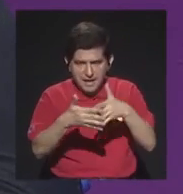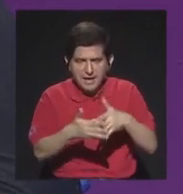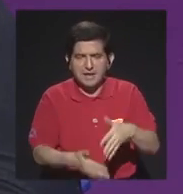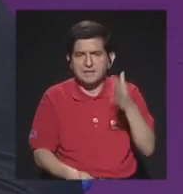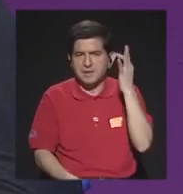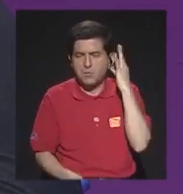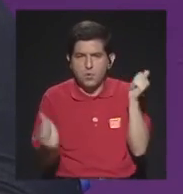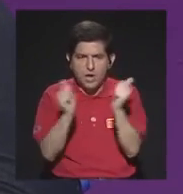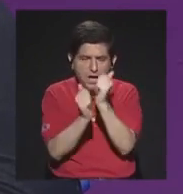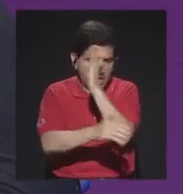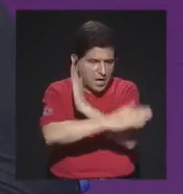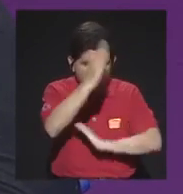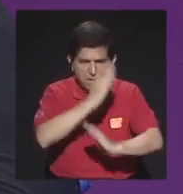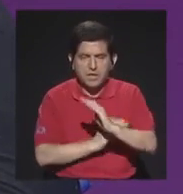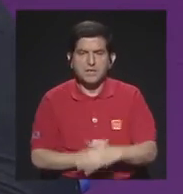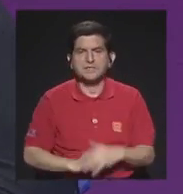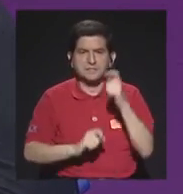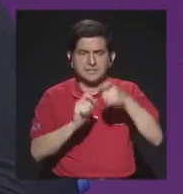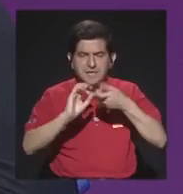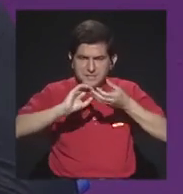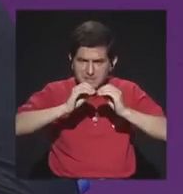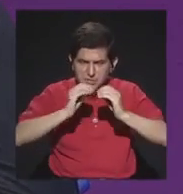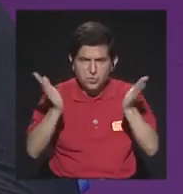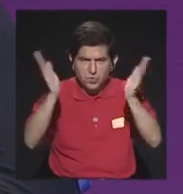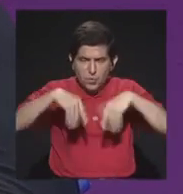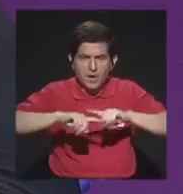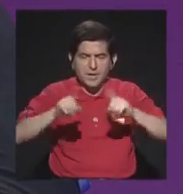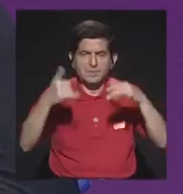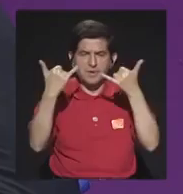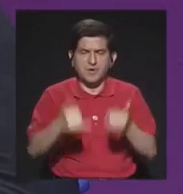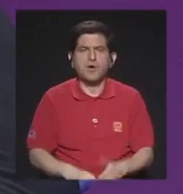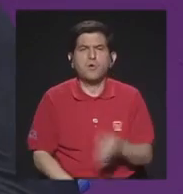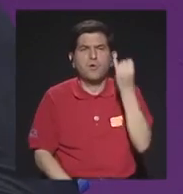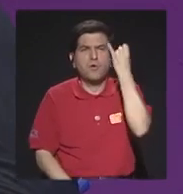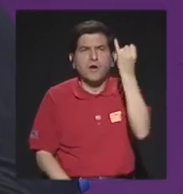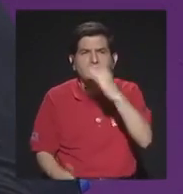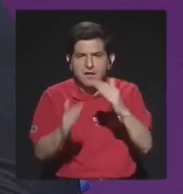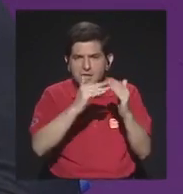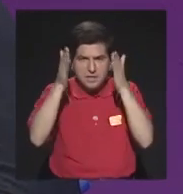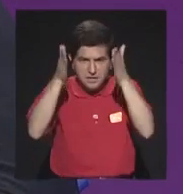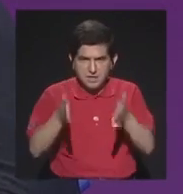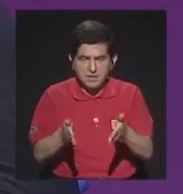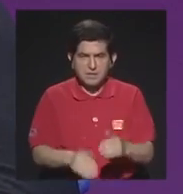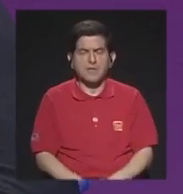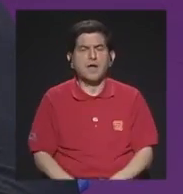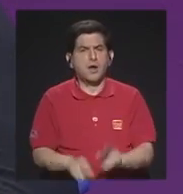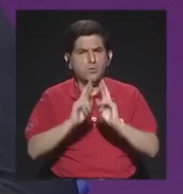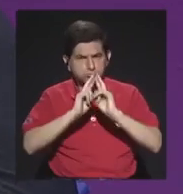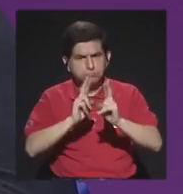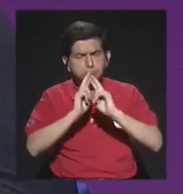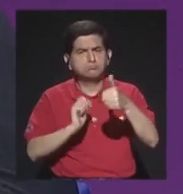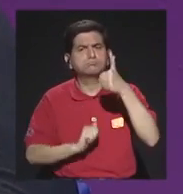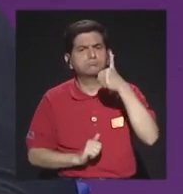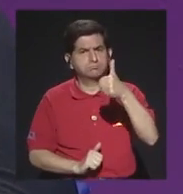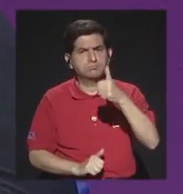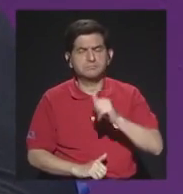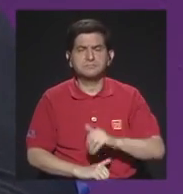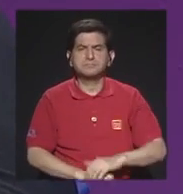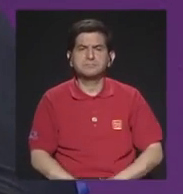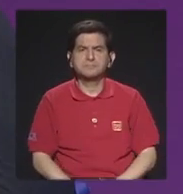Si bien es cierto, no hay un dato exacto, ahorita hay una iniciativa ciudadana que está dando muchos resultados, ¿verdad?